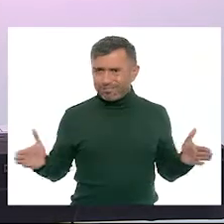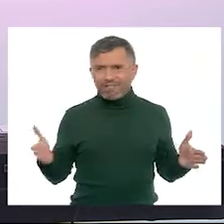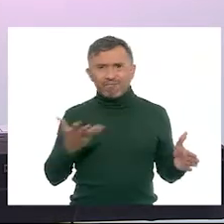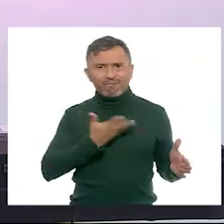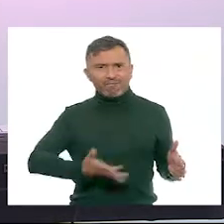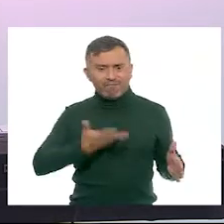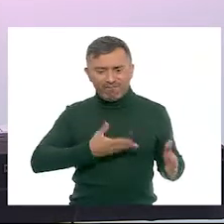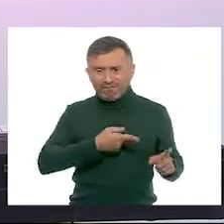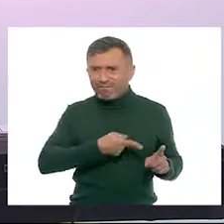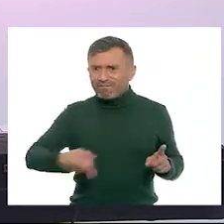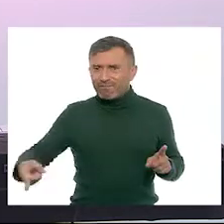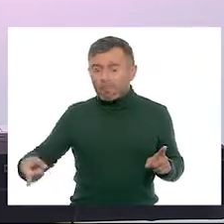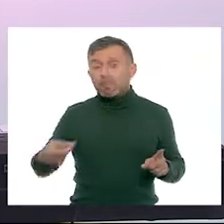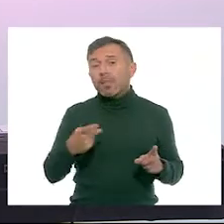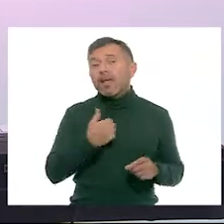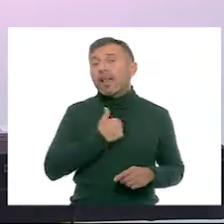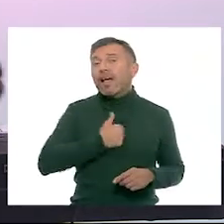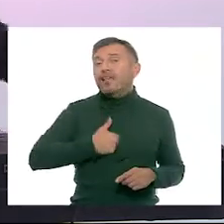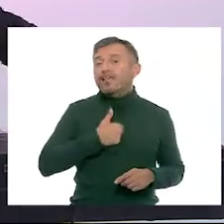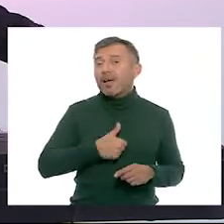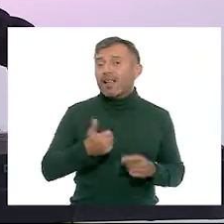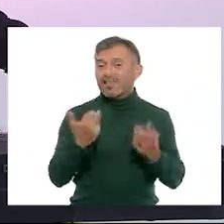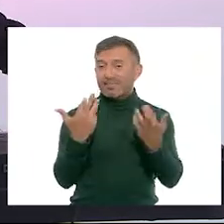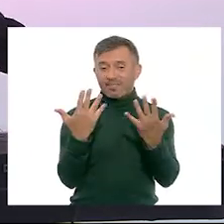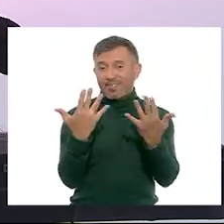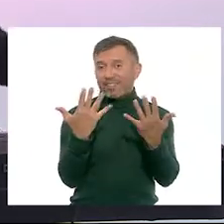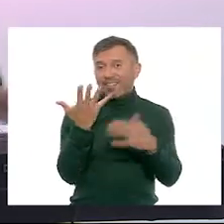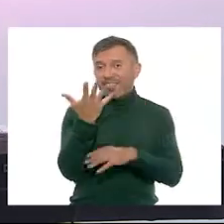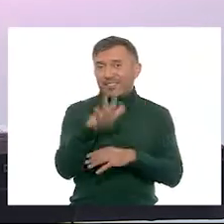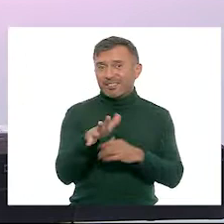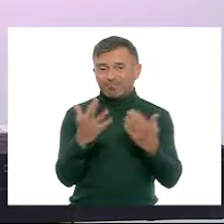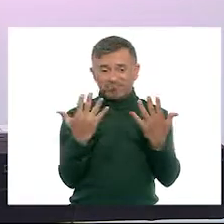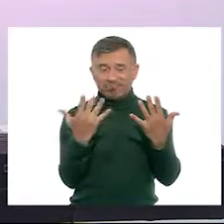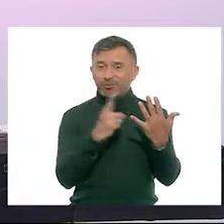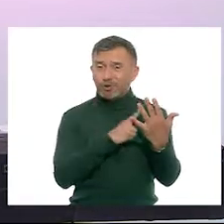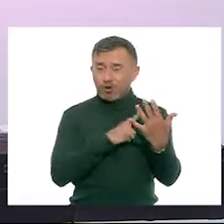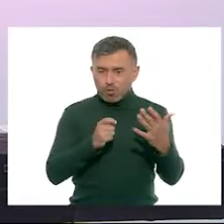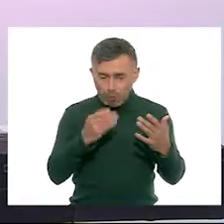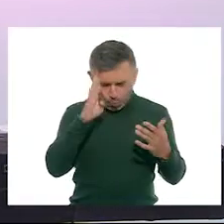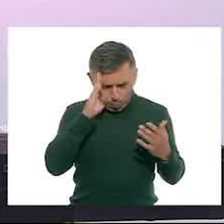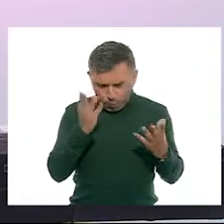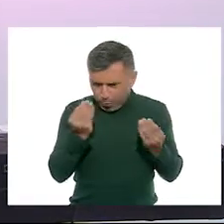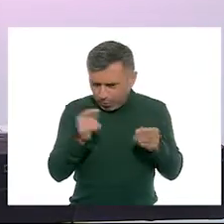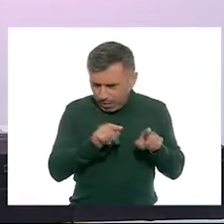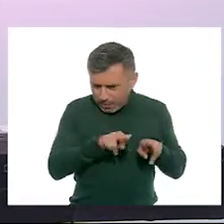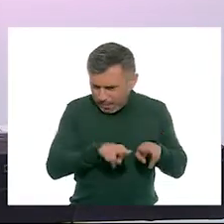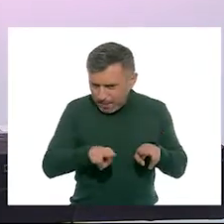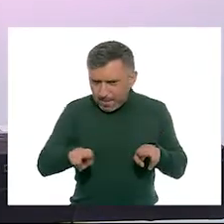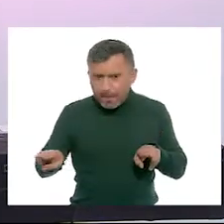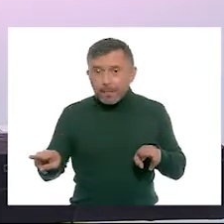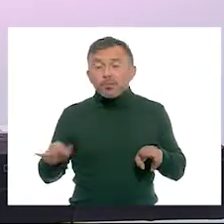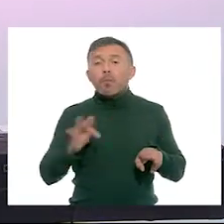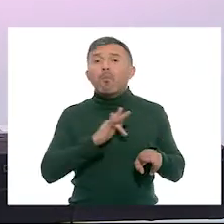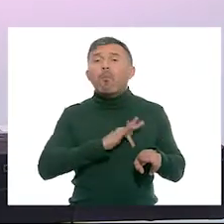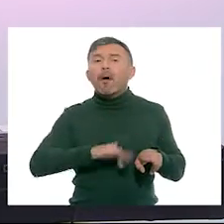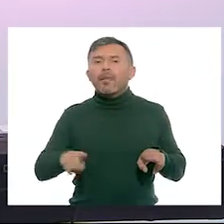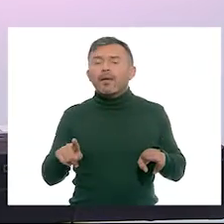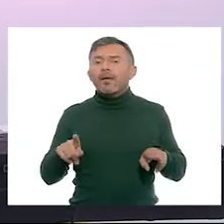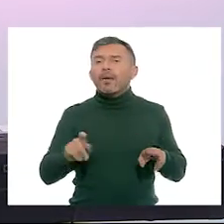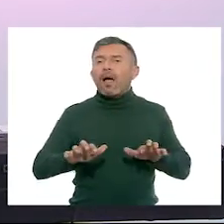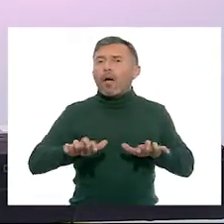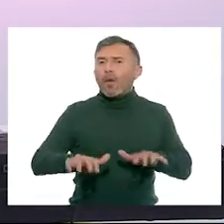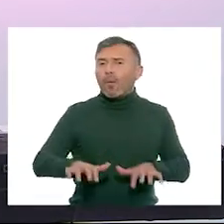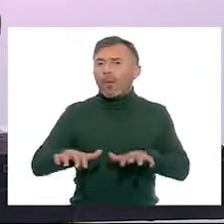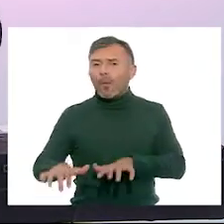solamente tenemos 10 dedos para tocar tantas notas. Una de las características del piano es que puede hacer acordes, es decir, que